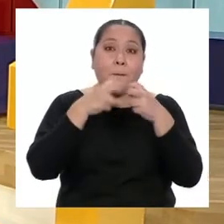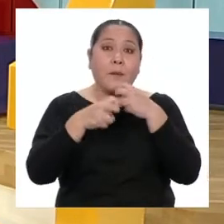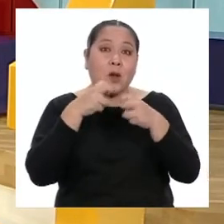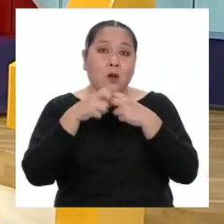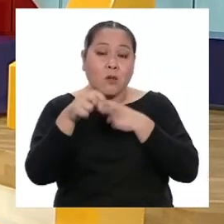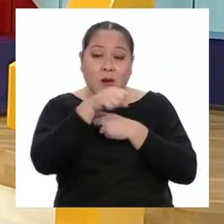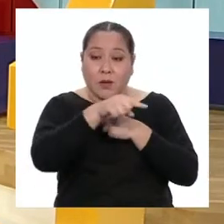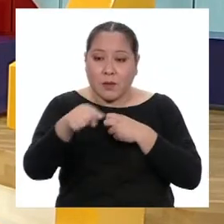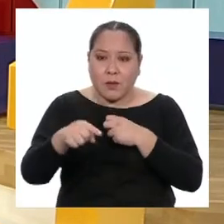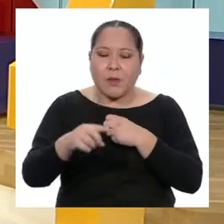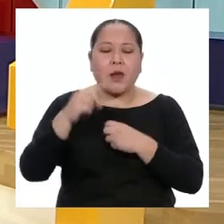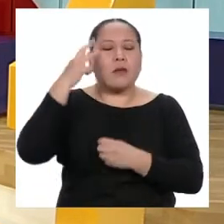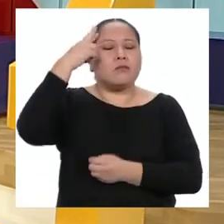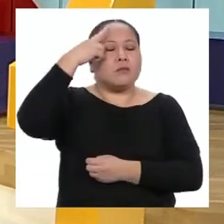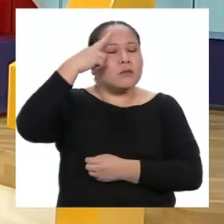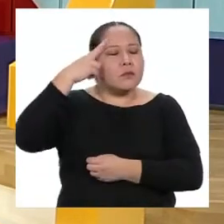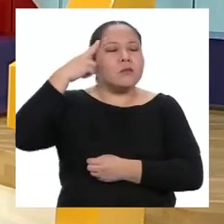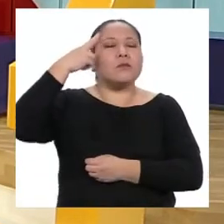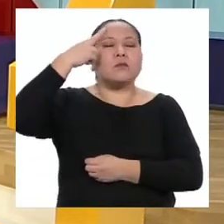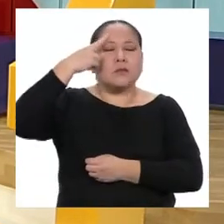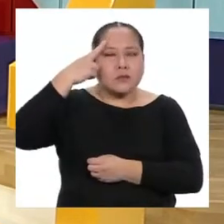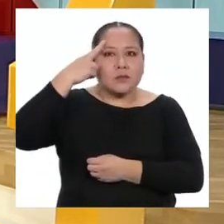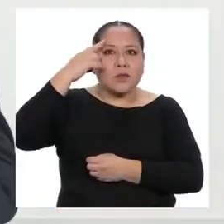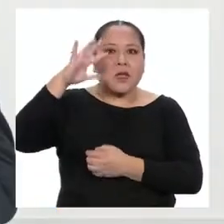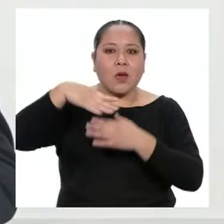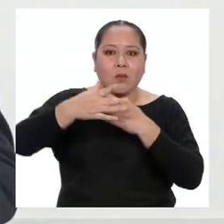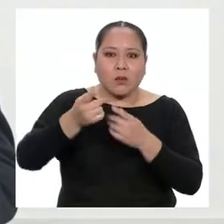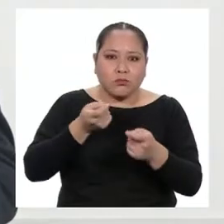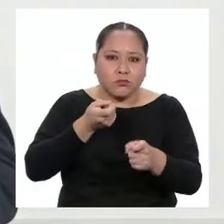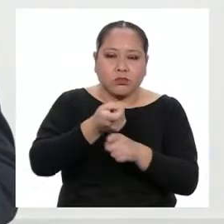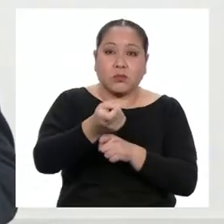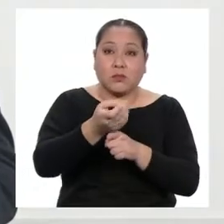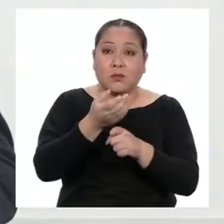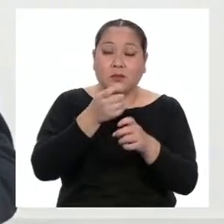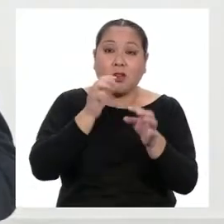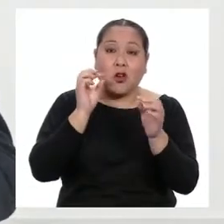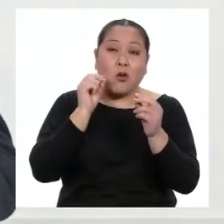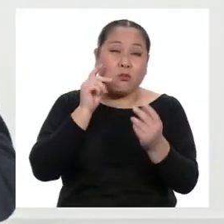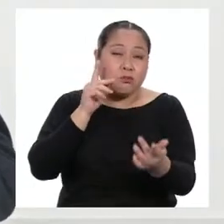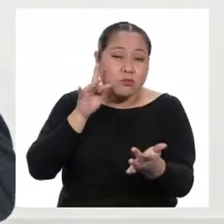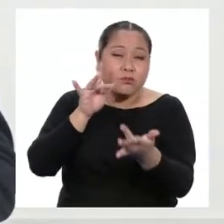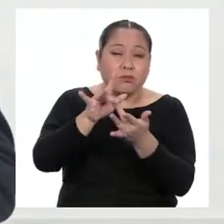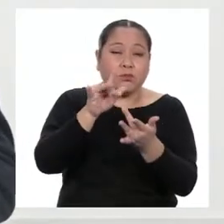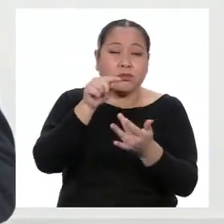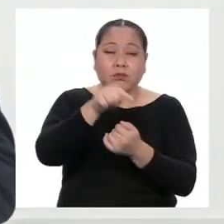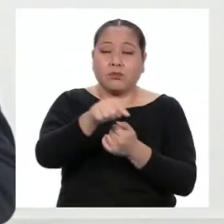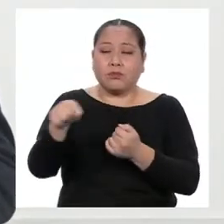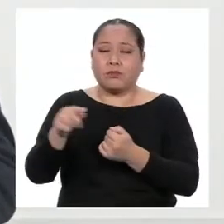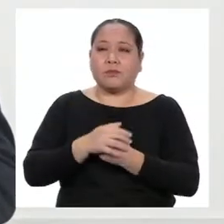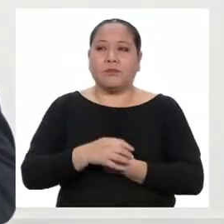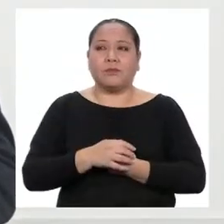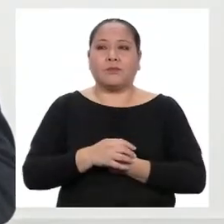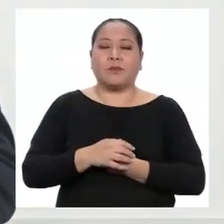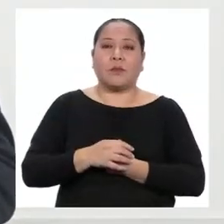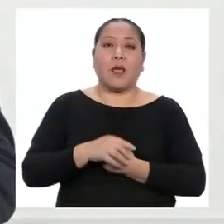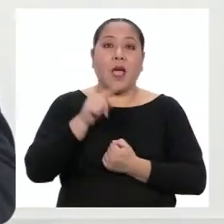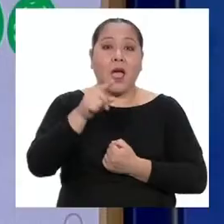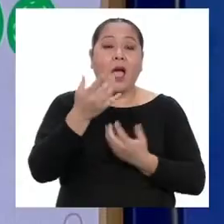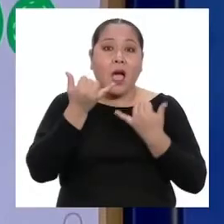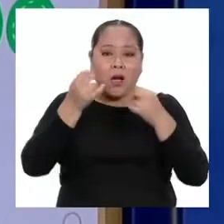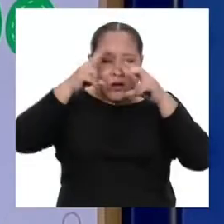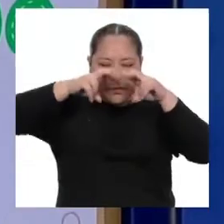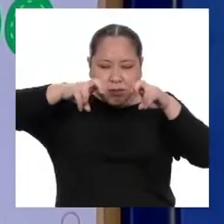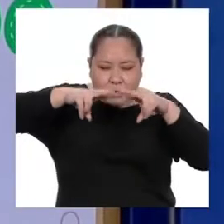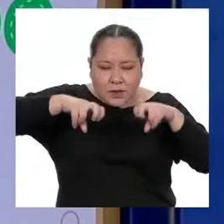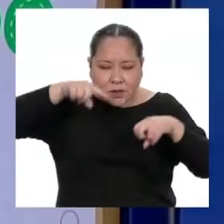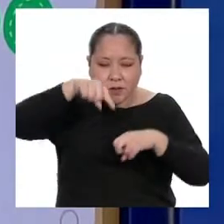generar una reflexión y causar impacto. Ahora nos tenemos que enfocar en nuestro estudio estadístico.